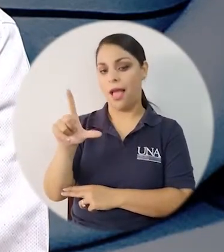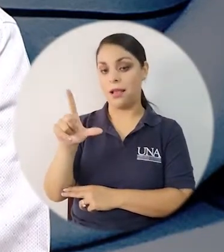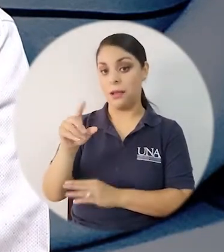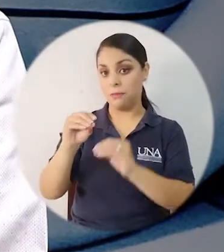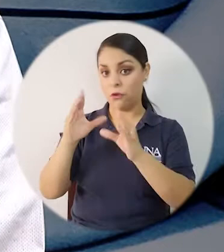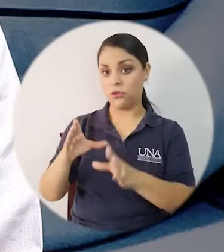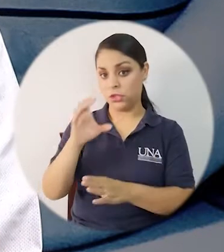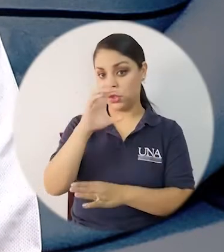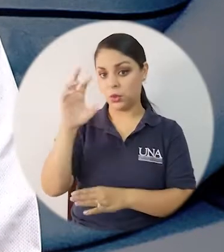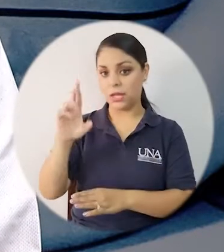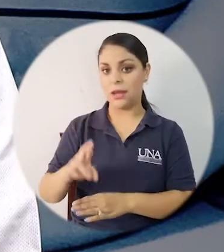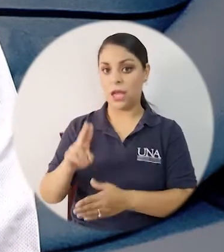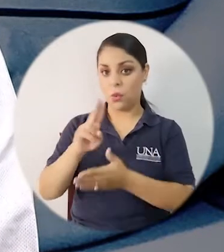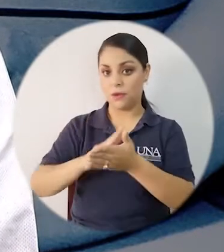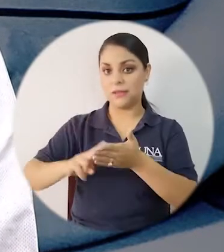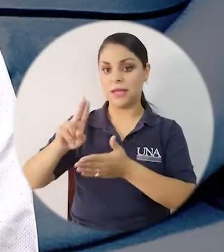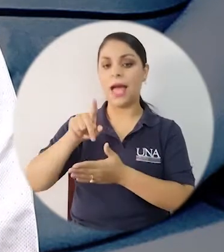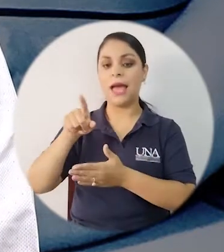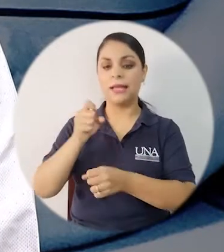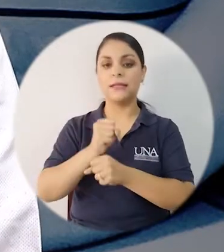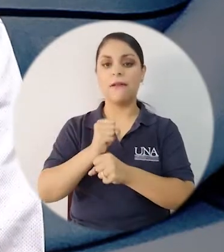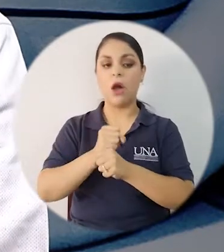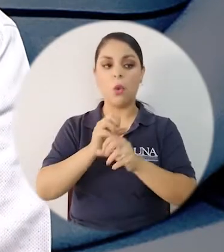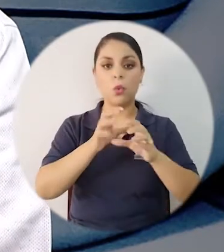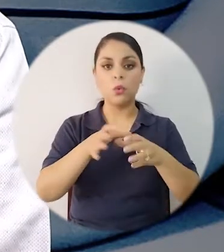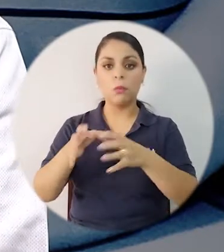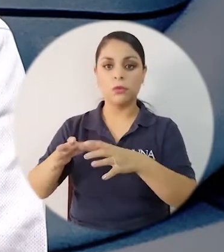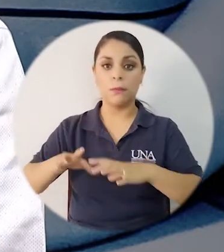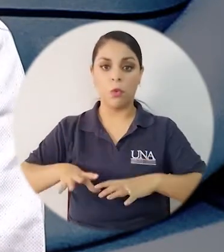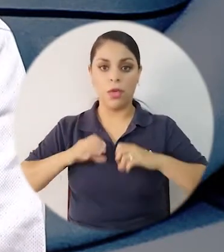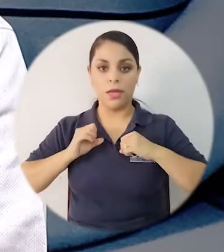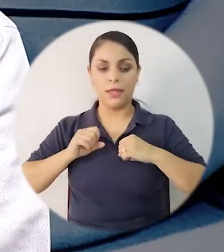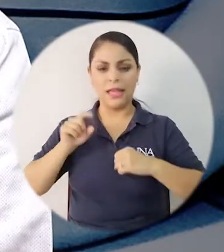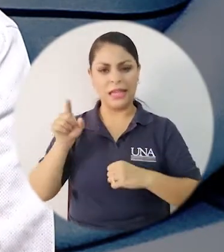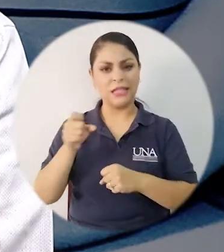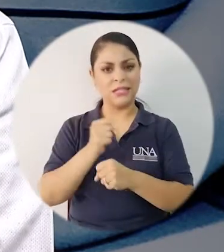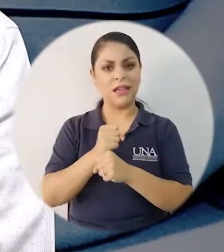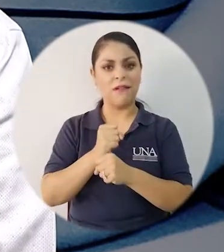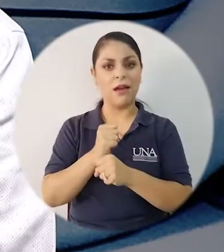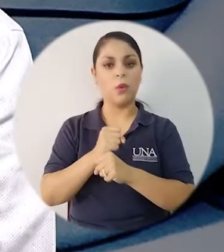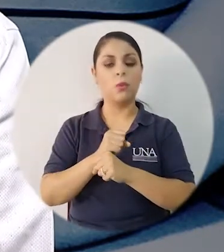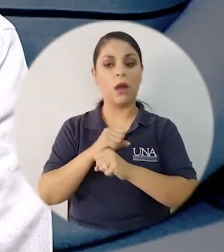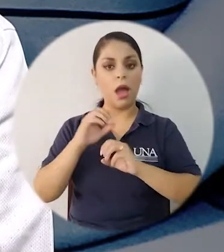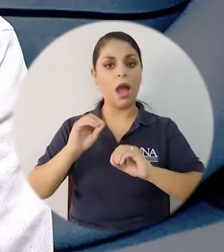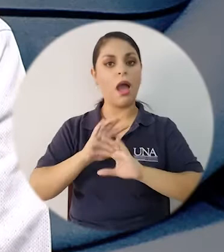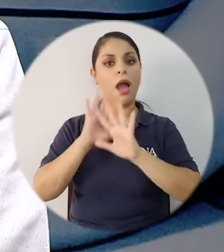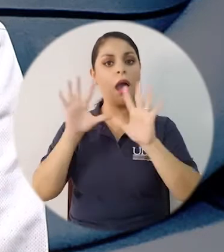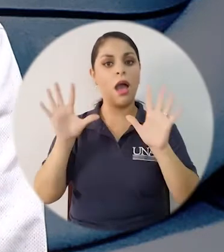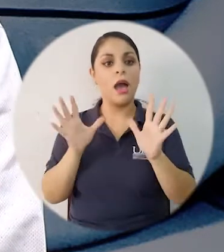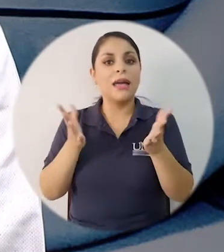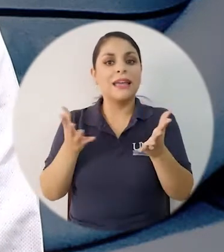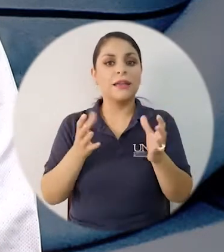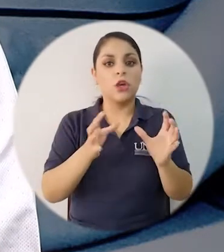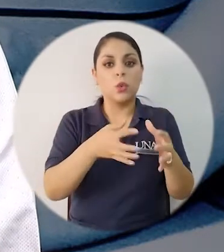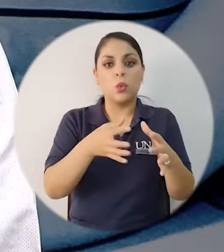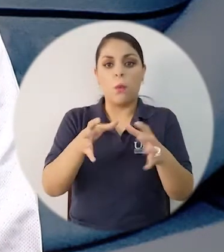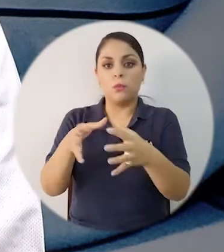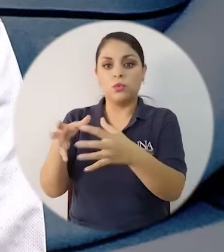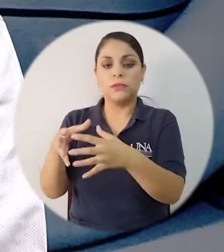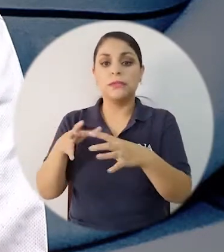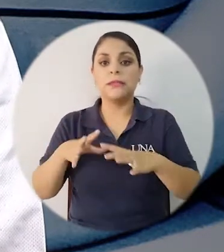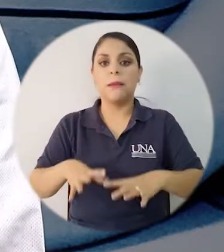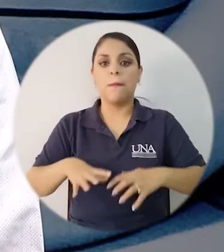trabajado los grupos de poder y su participación en el proceso. Entonces, ahí hay un trabajo que deja claro cómo grupos de